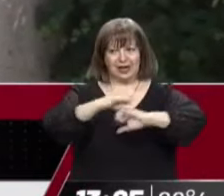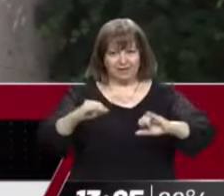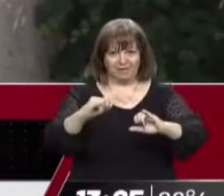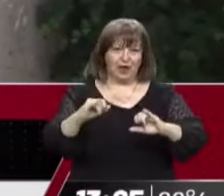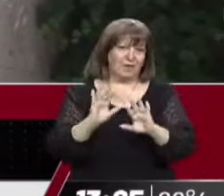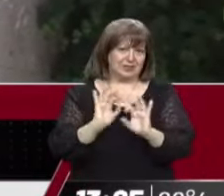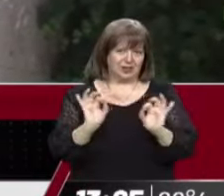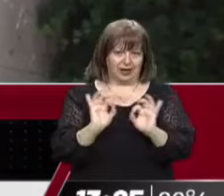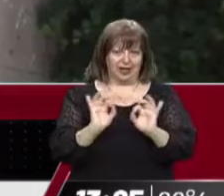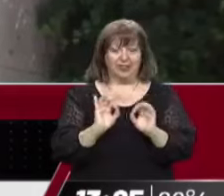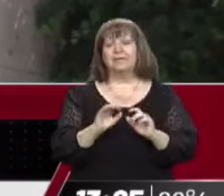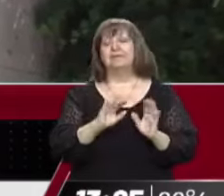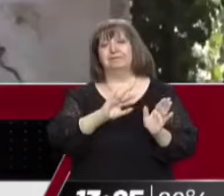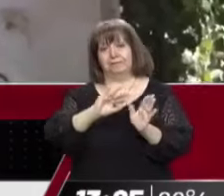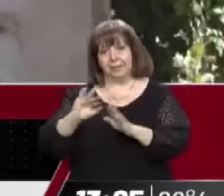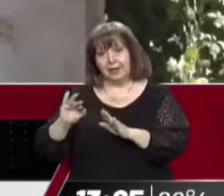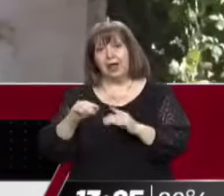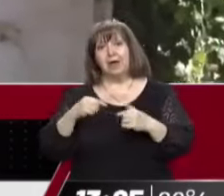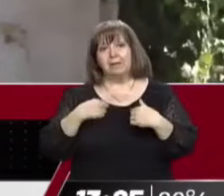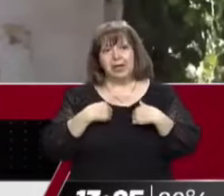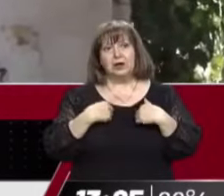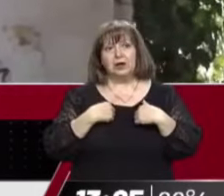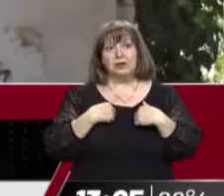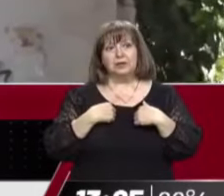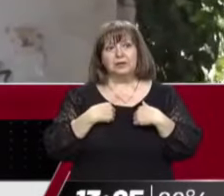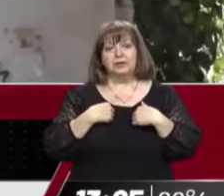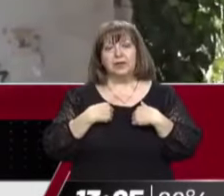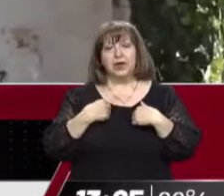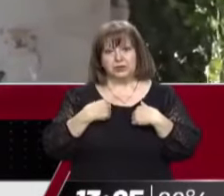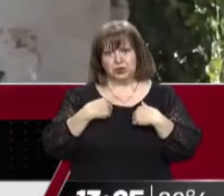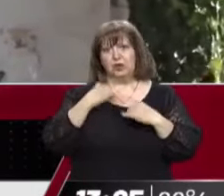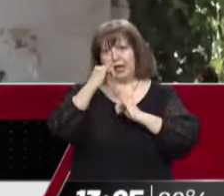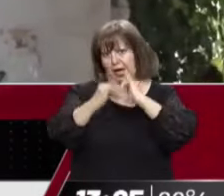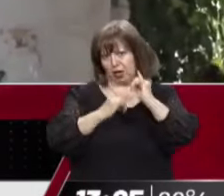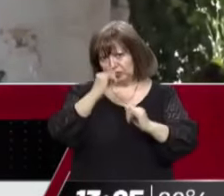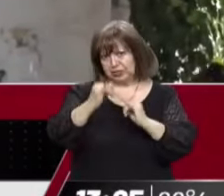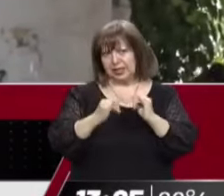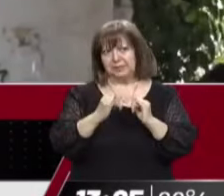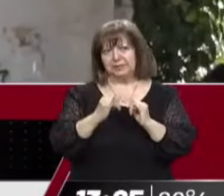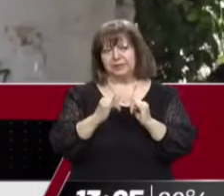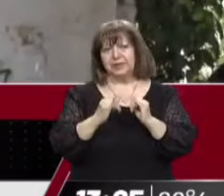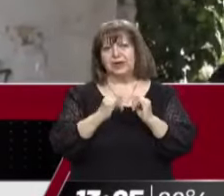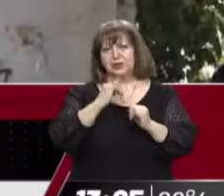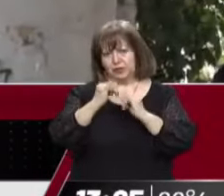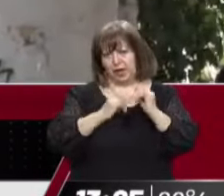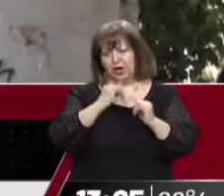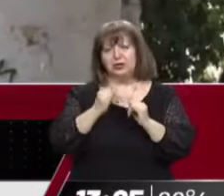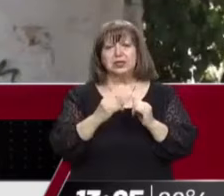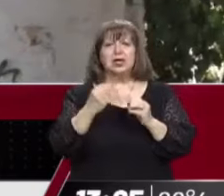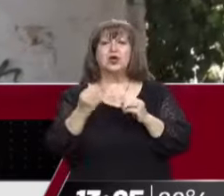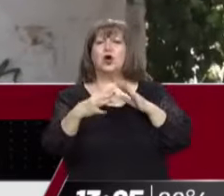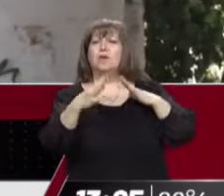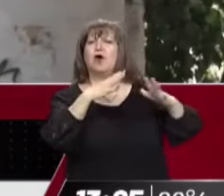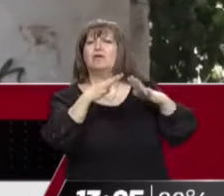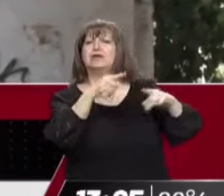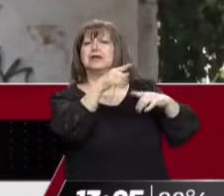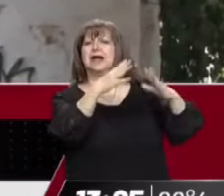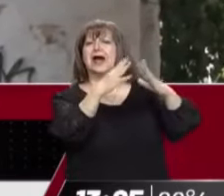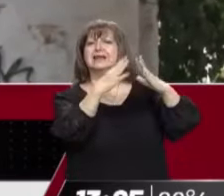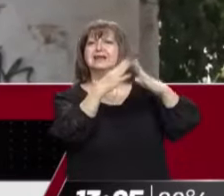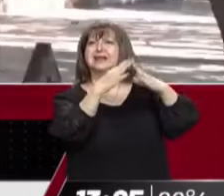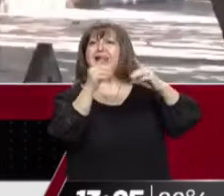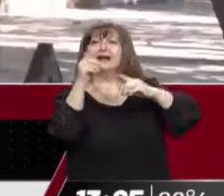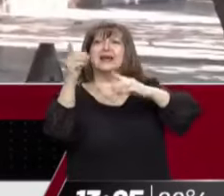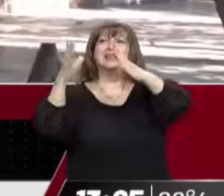población. Pero les voy a contar que tengo una descarga, por eso me cuesta escucharlos. Pero les voy a contar cómo funciona esto.